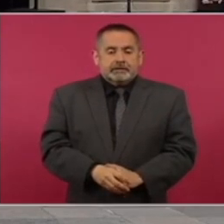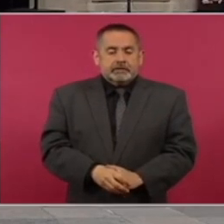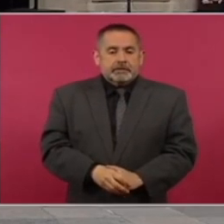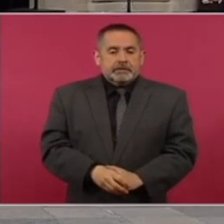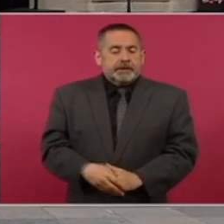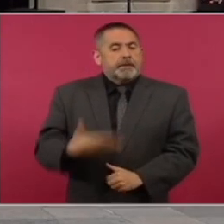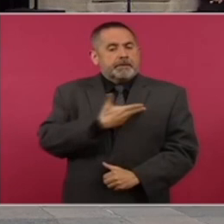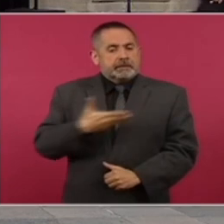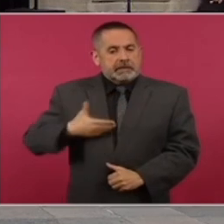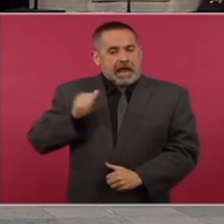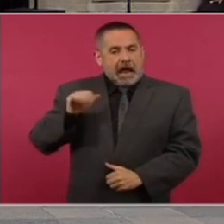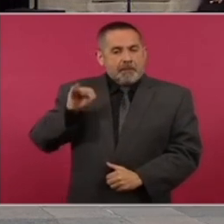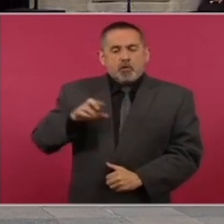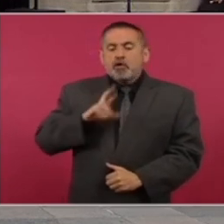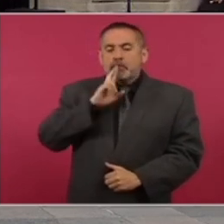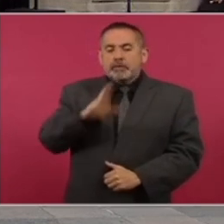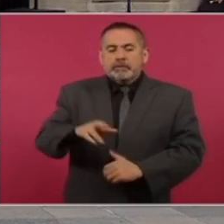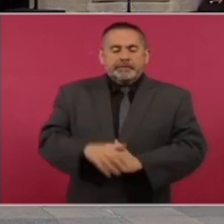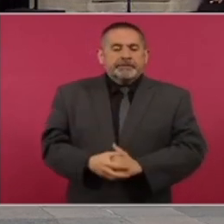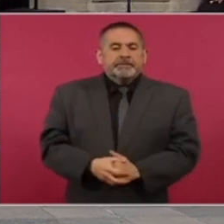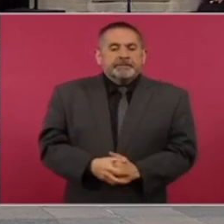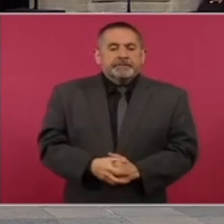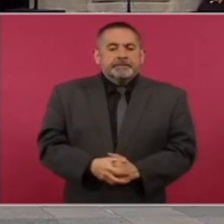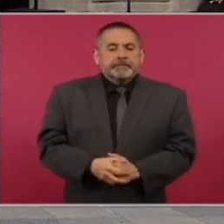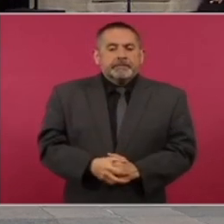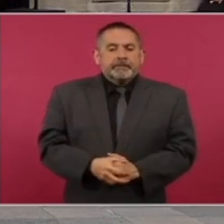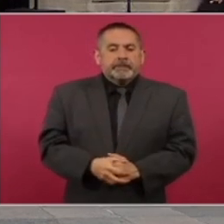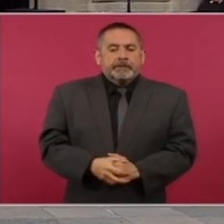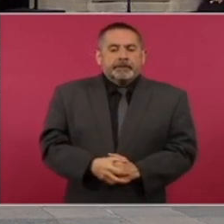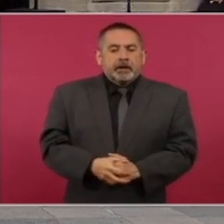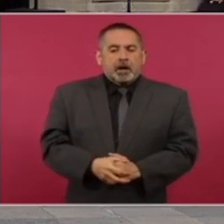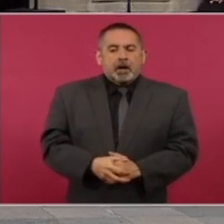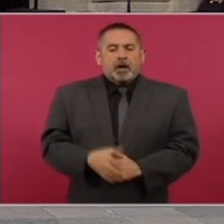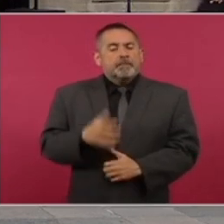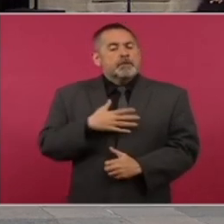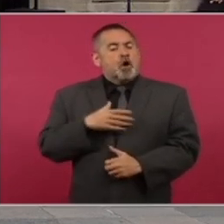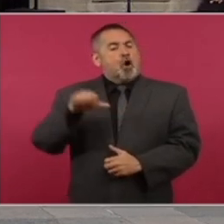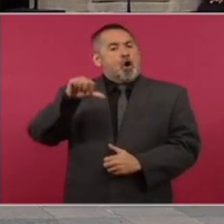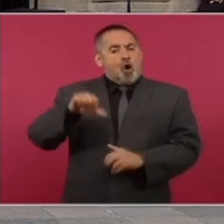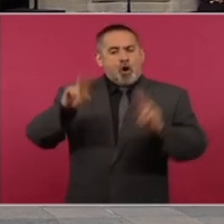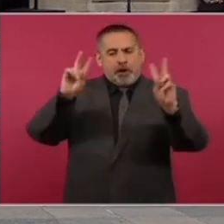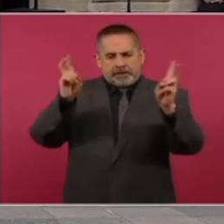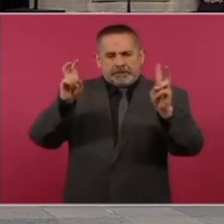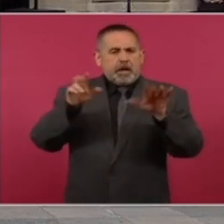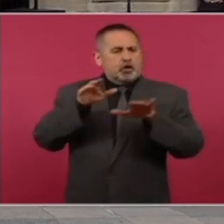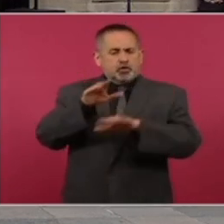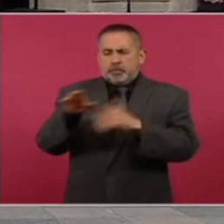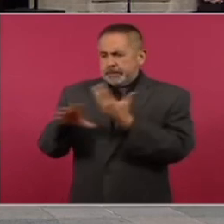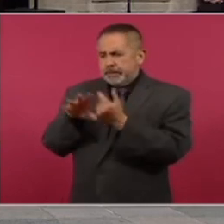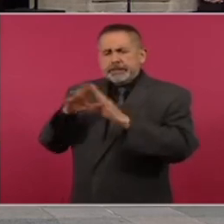Bueno, pues tratamos el tema migratorio de manera amplia.